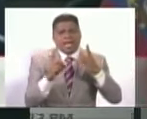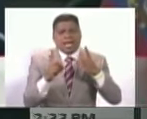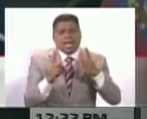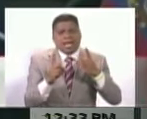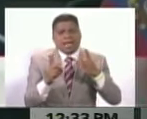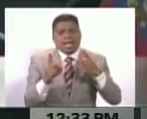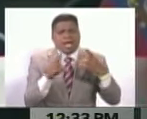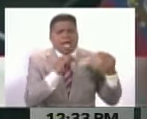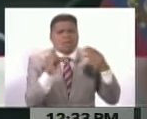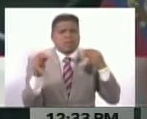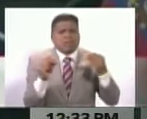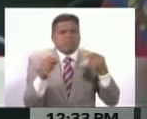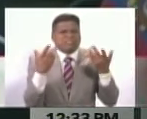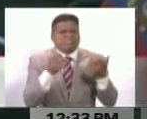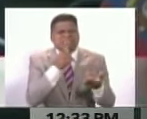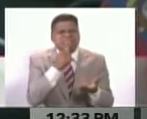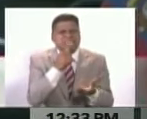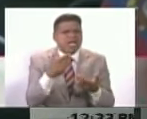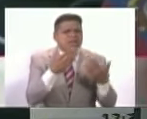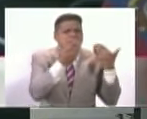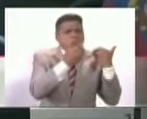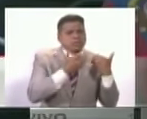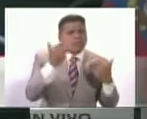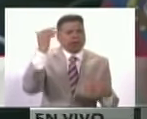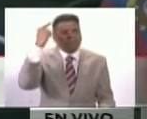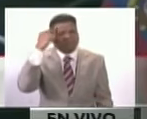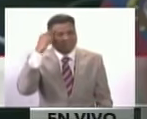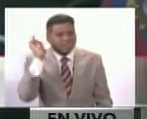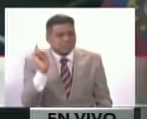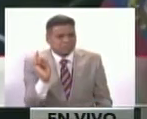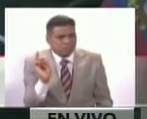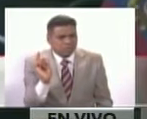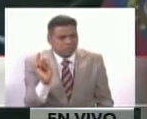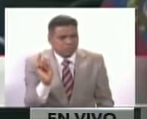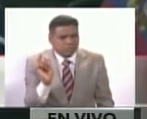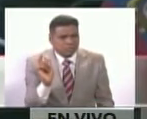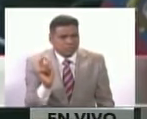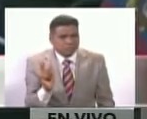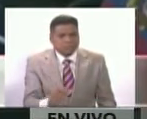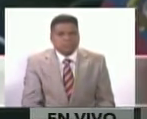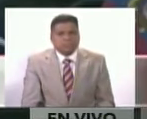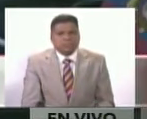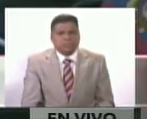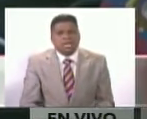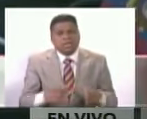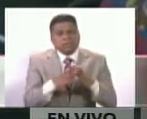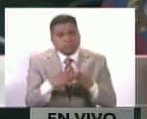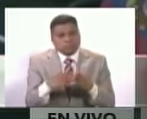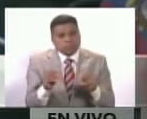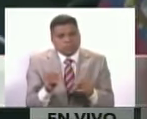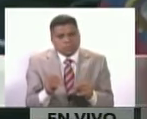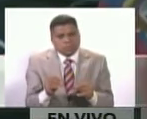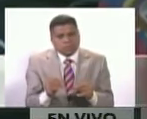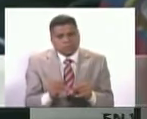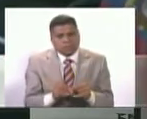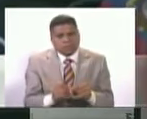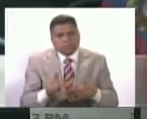Hacemos un llamado a todos nuestros amigos, a todos los miembros de nuestro movimiento, al sur